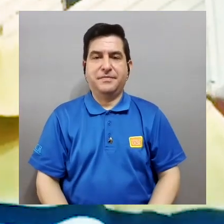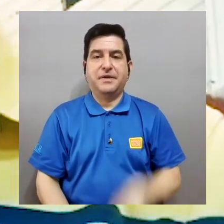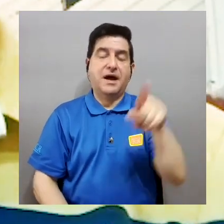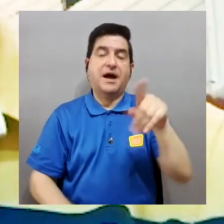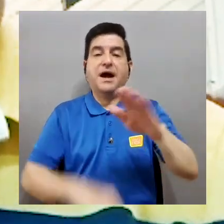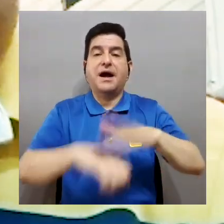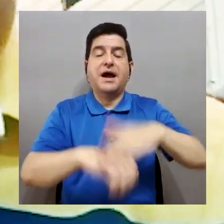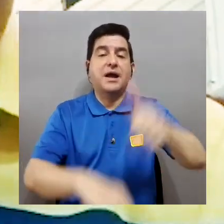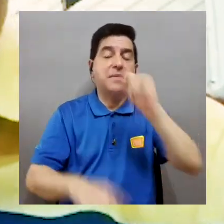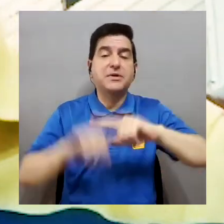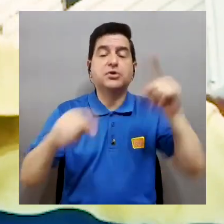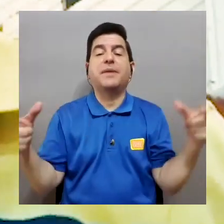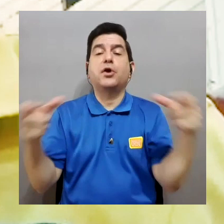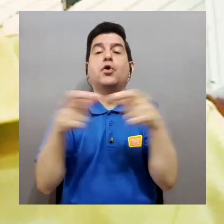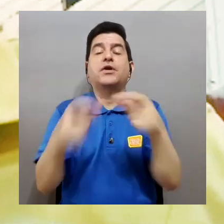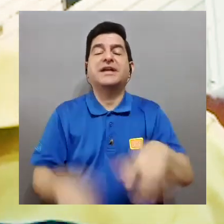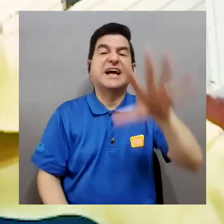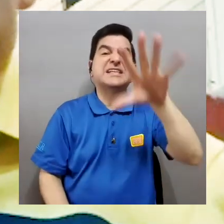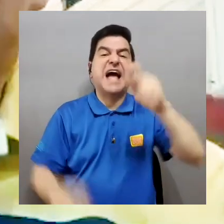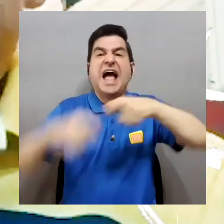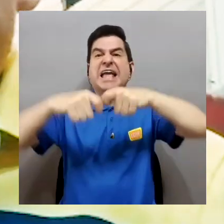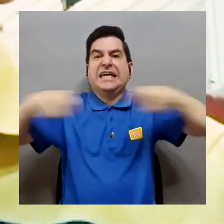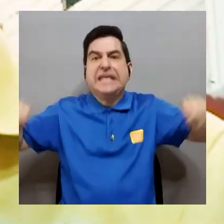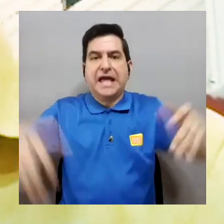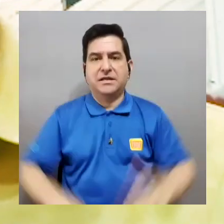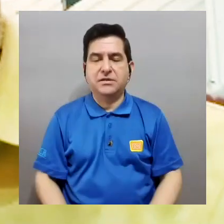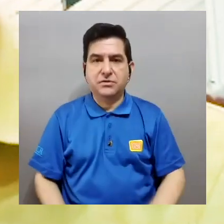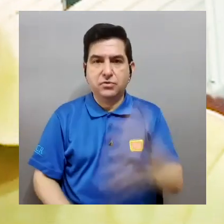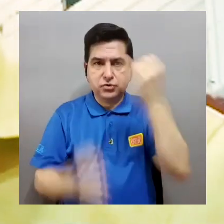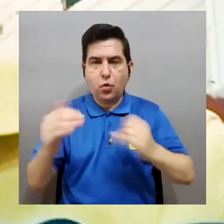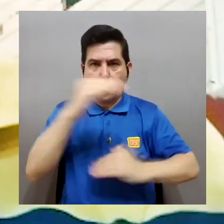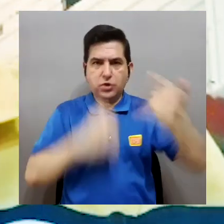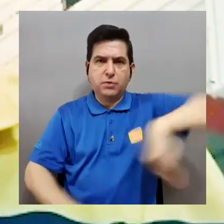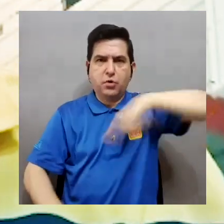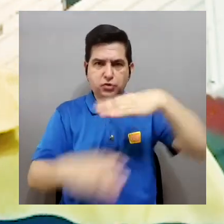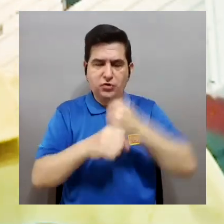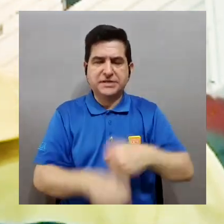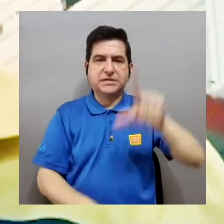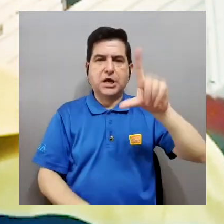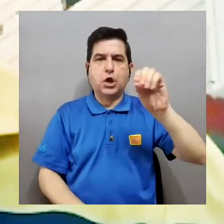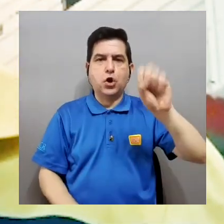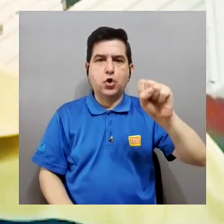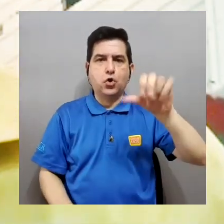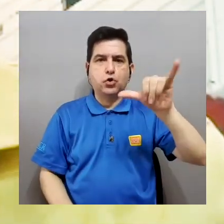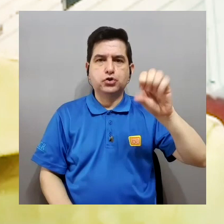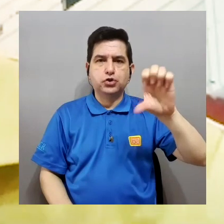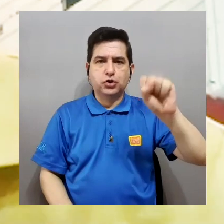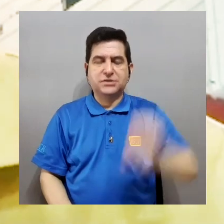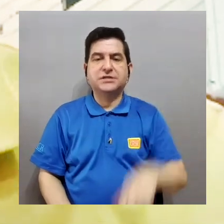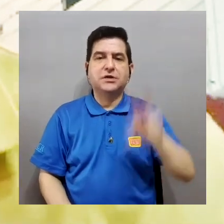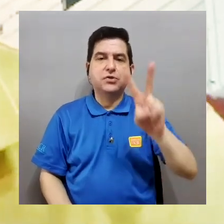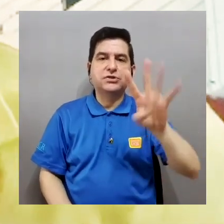el permiso al agua, pero tiene que ir a conectarse a 500 metros. En el último edificio que hicimos ahí en Los Yoses,